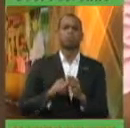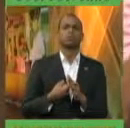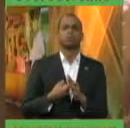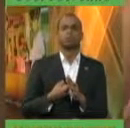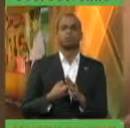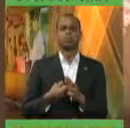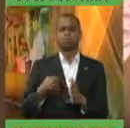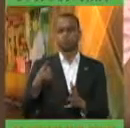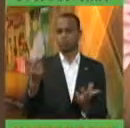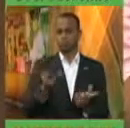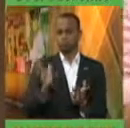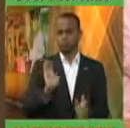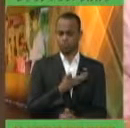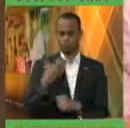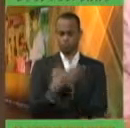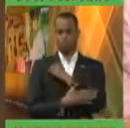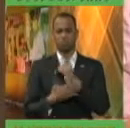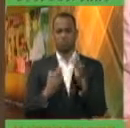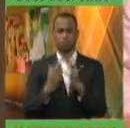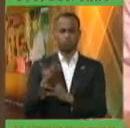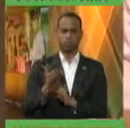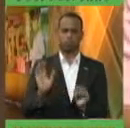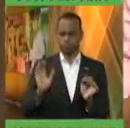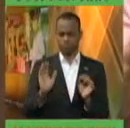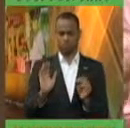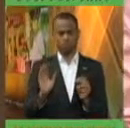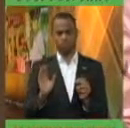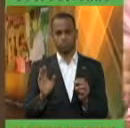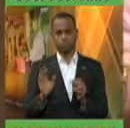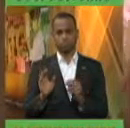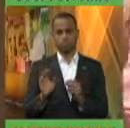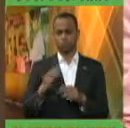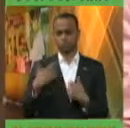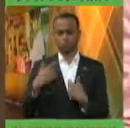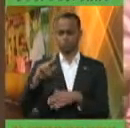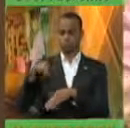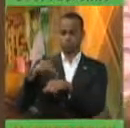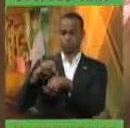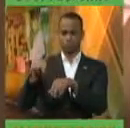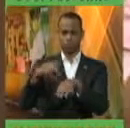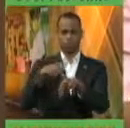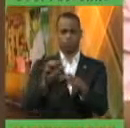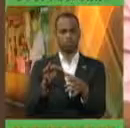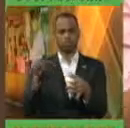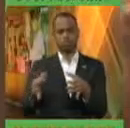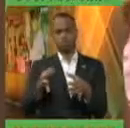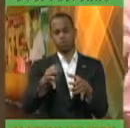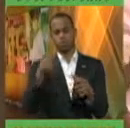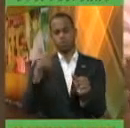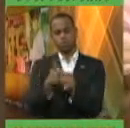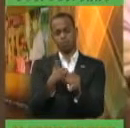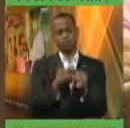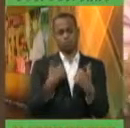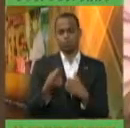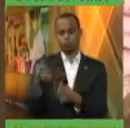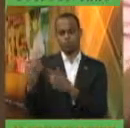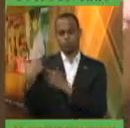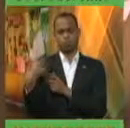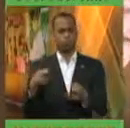a que nuestro país sea accesible nosotros estamos divididos por provincia y por municipio y cada municipio tiene un alcalde